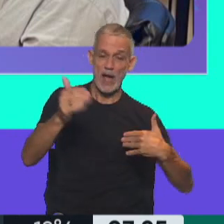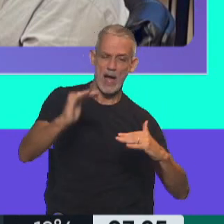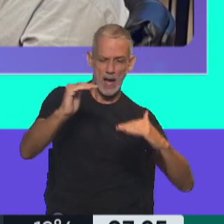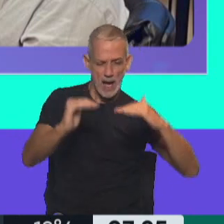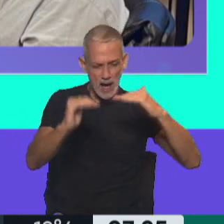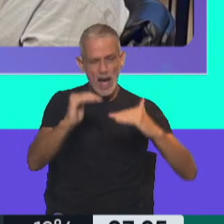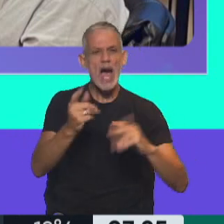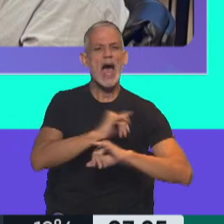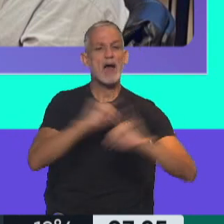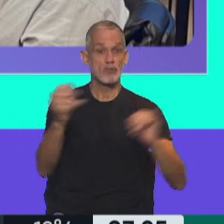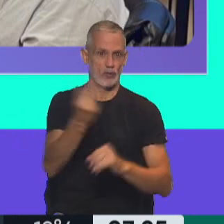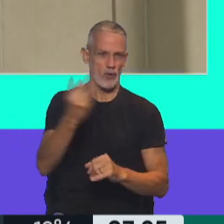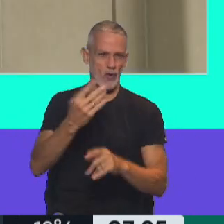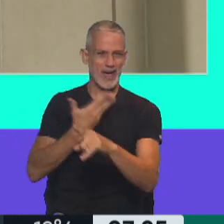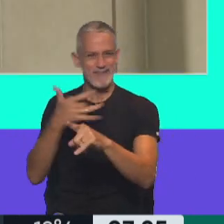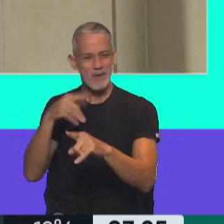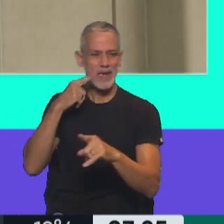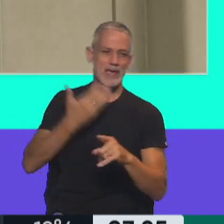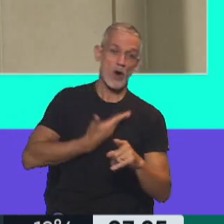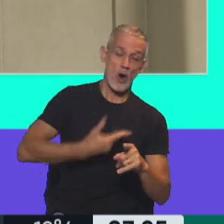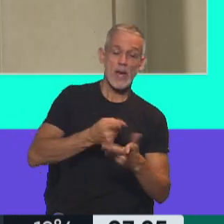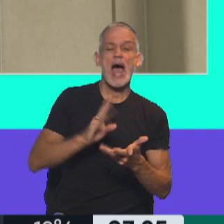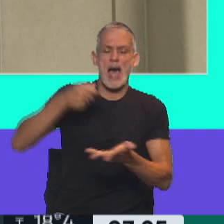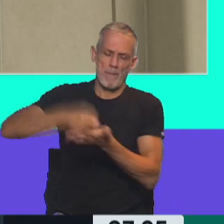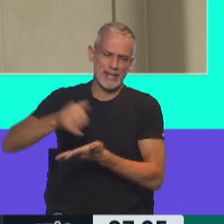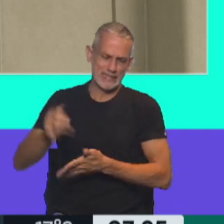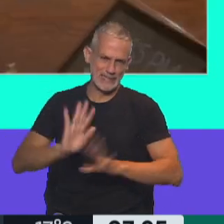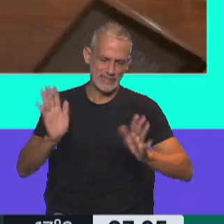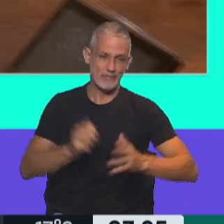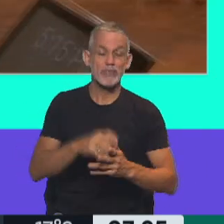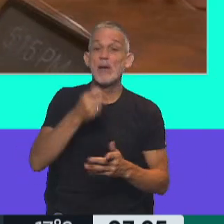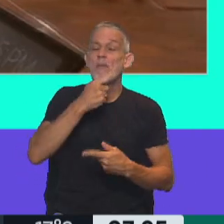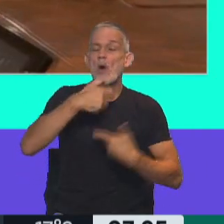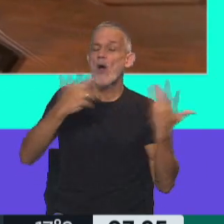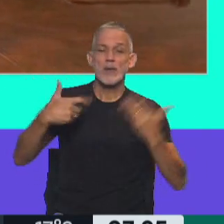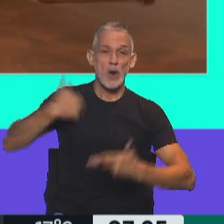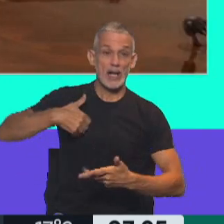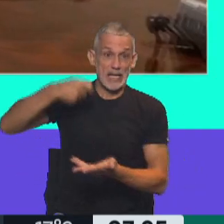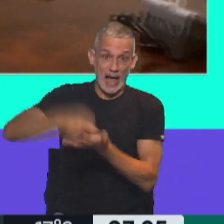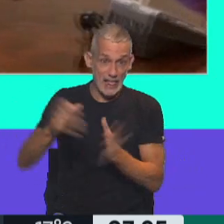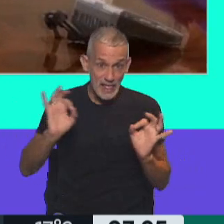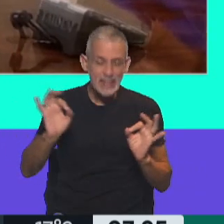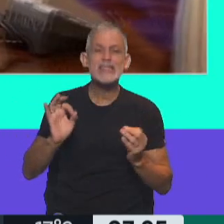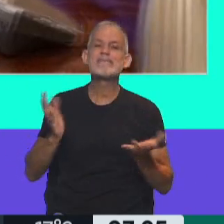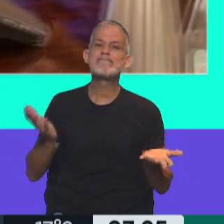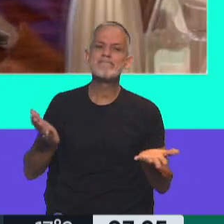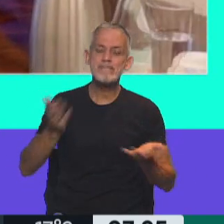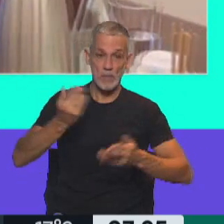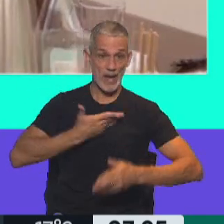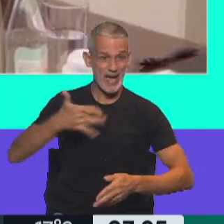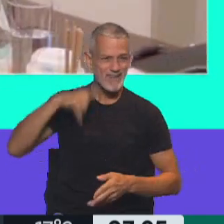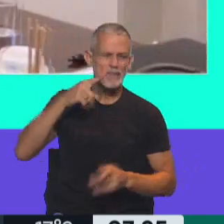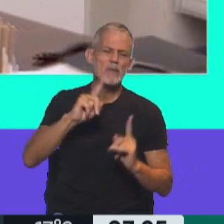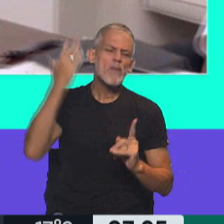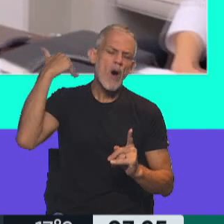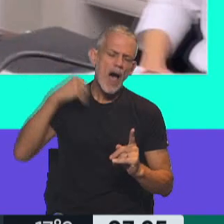y este anuncio conjunto, podría darse efectivamente el pago. ¿Qué pasa si Argentina no paga? En la práctica, con el Fondo Monetario